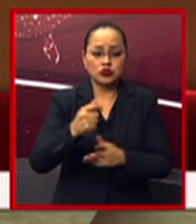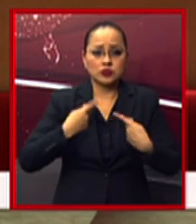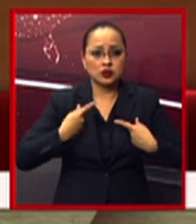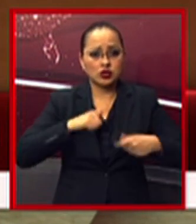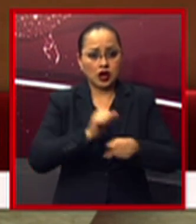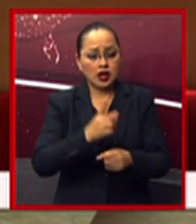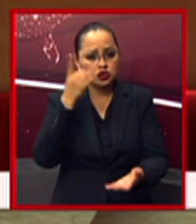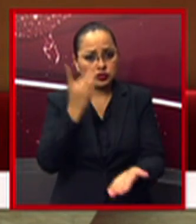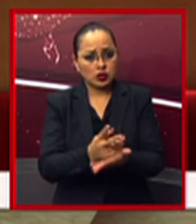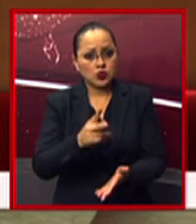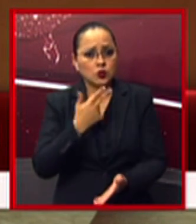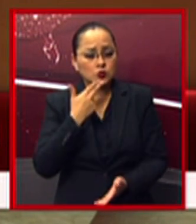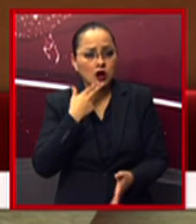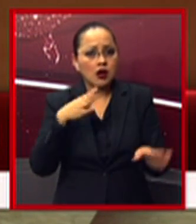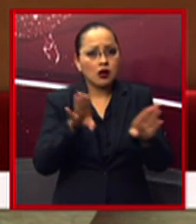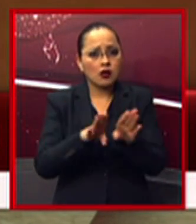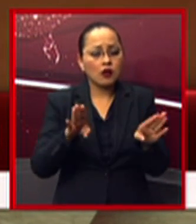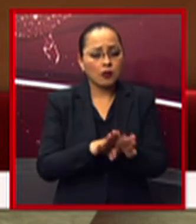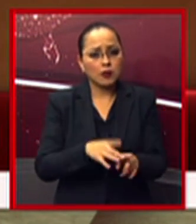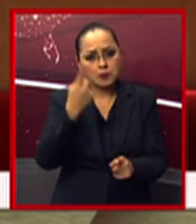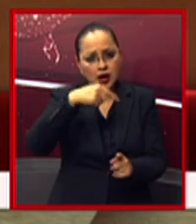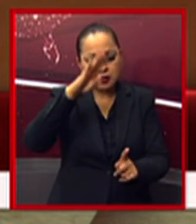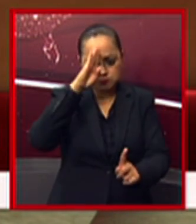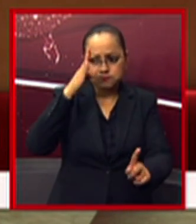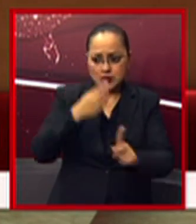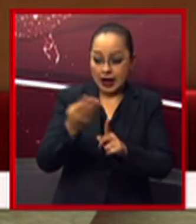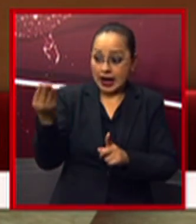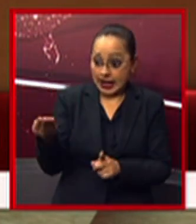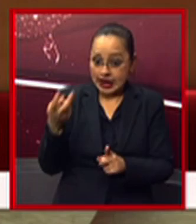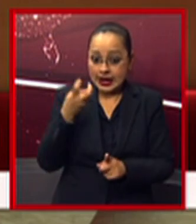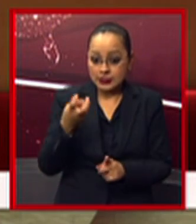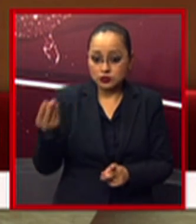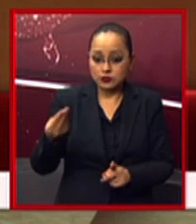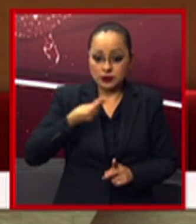pueden utilizarse para el propósito que se pidieron.